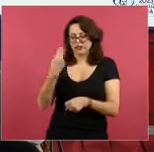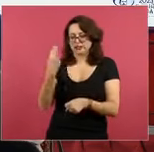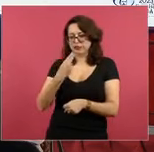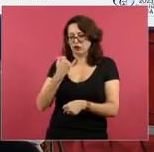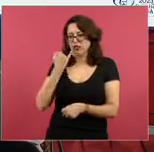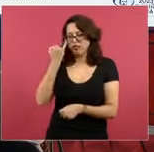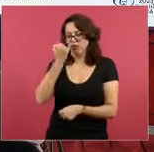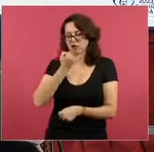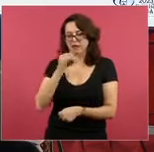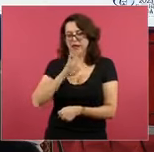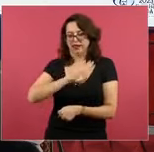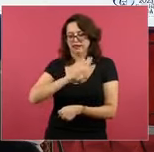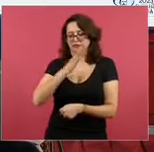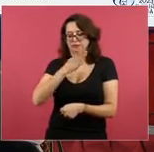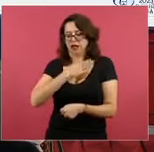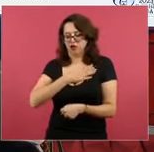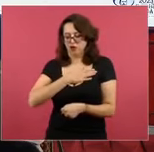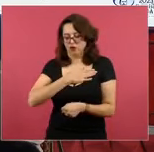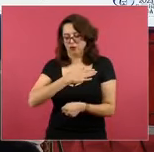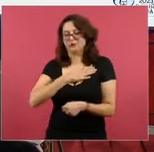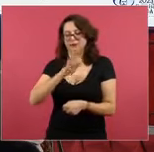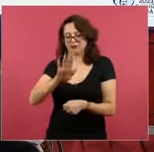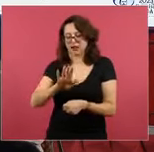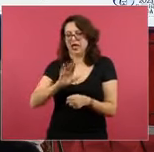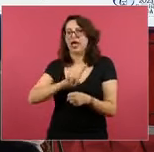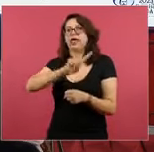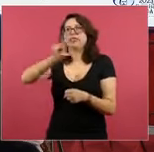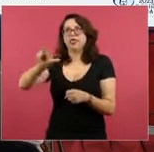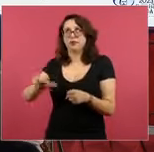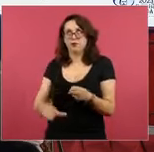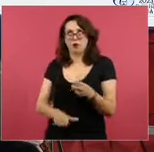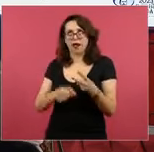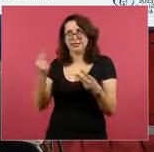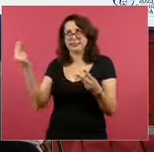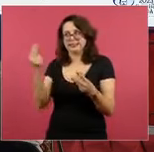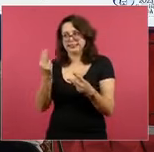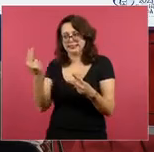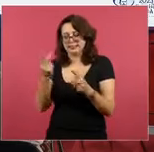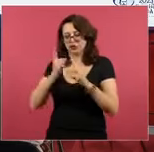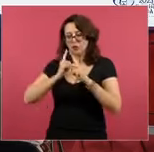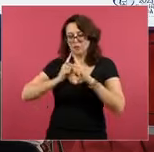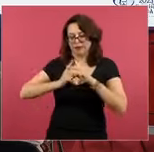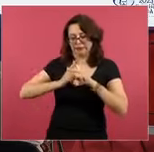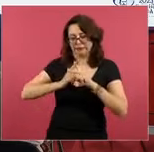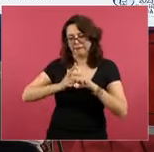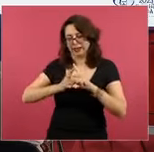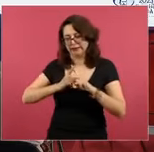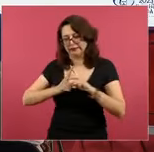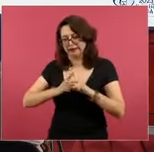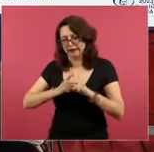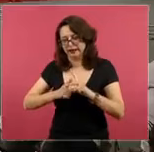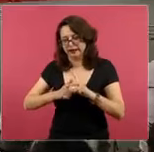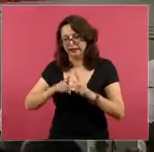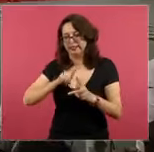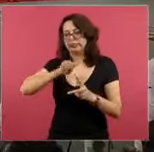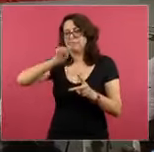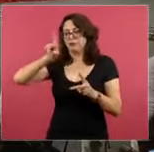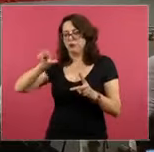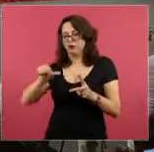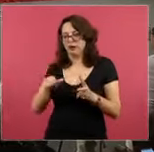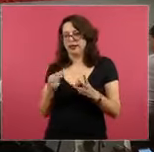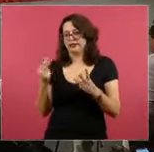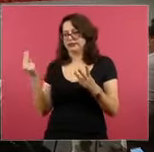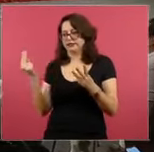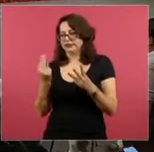integramos. Hay un proyecto, por ejemplo, aquí que cocinar hot cakes, no importaría, pero involucra ciencias